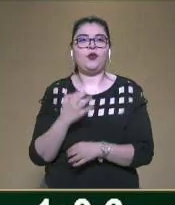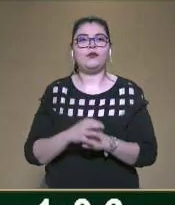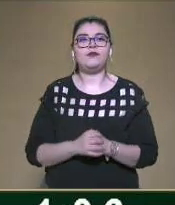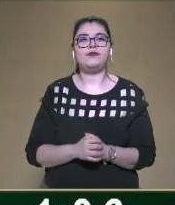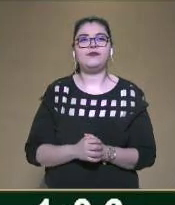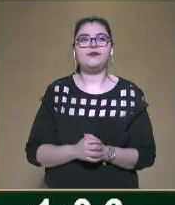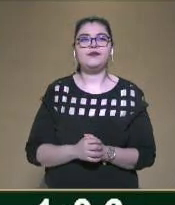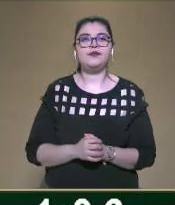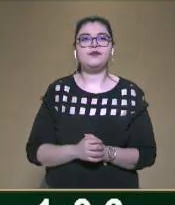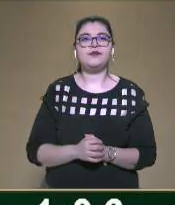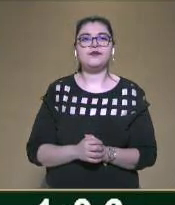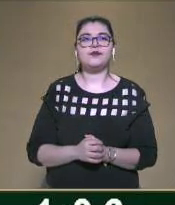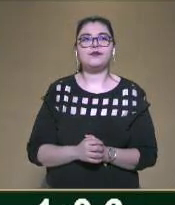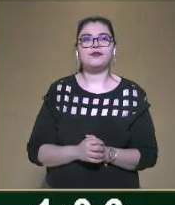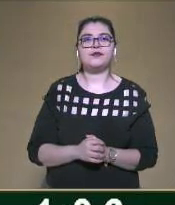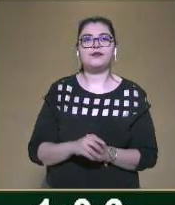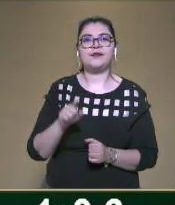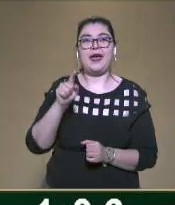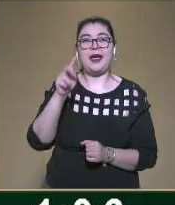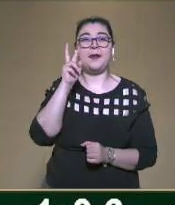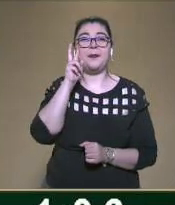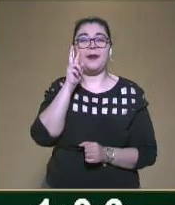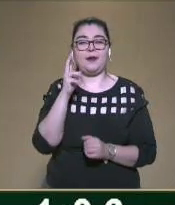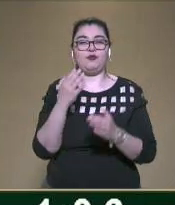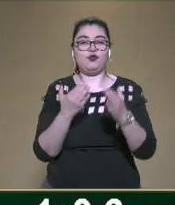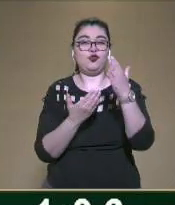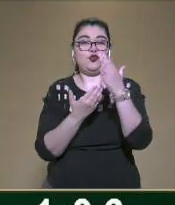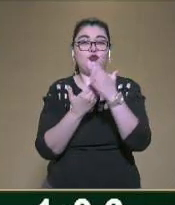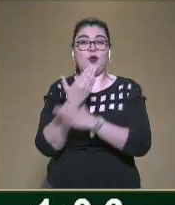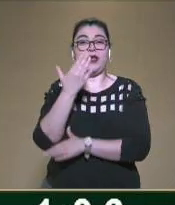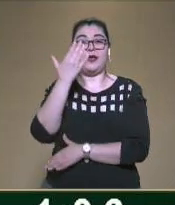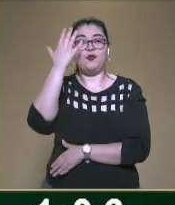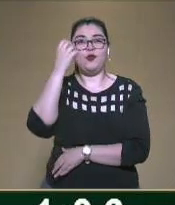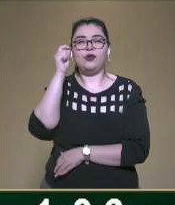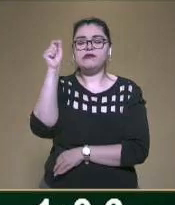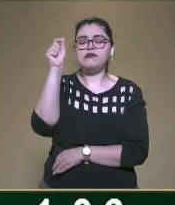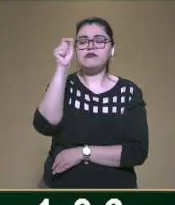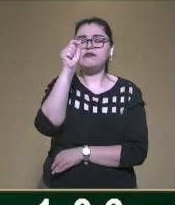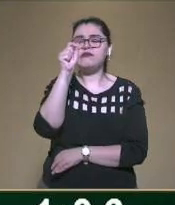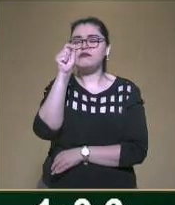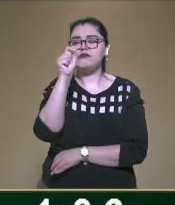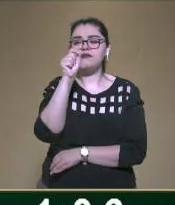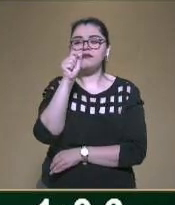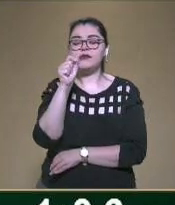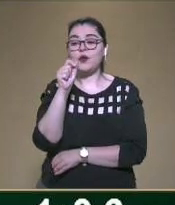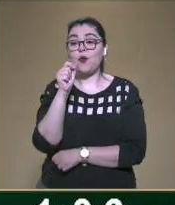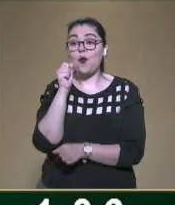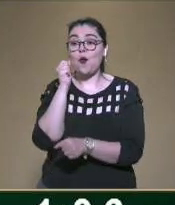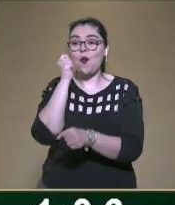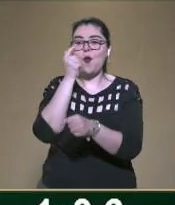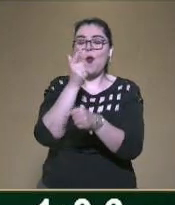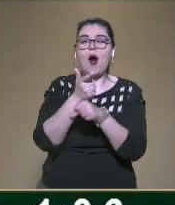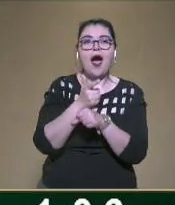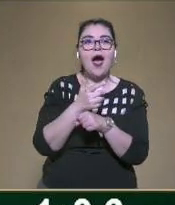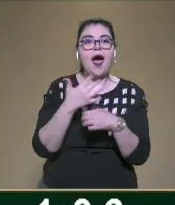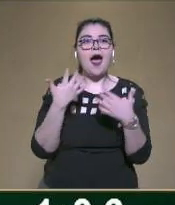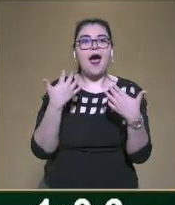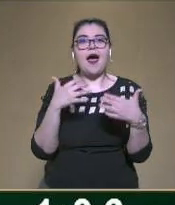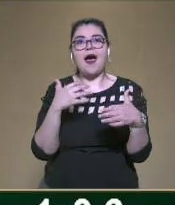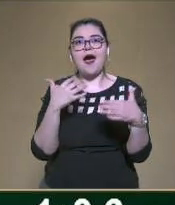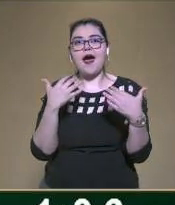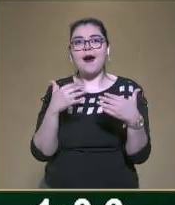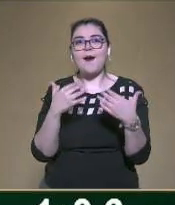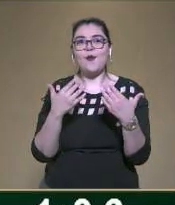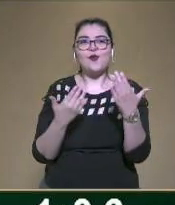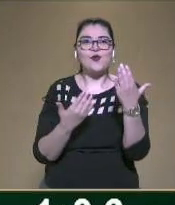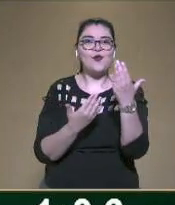está Nuevo León. Vamos a remarcar y vamos a descubrir que estamos nosotros